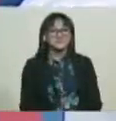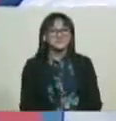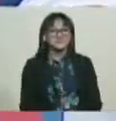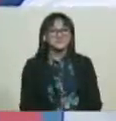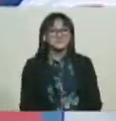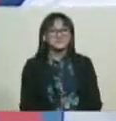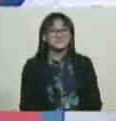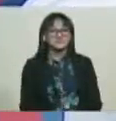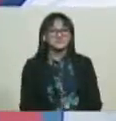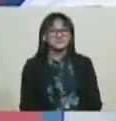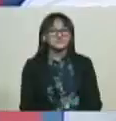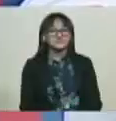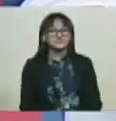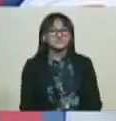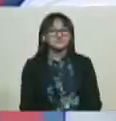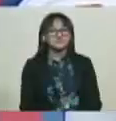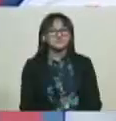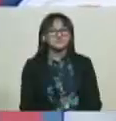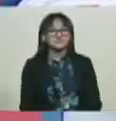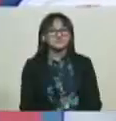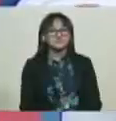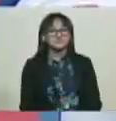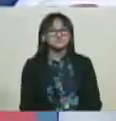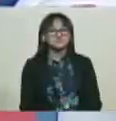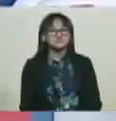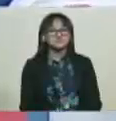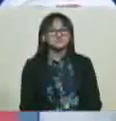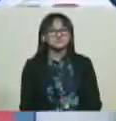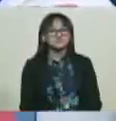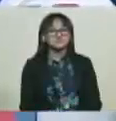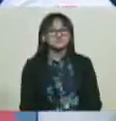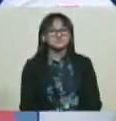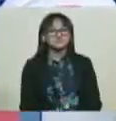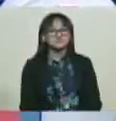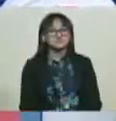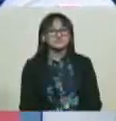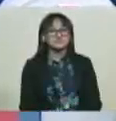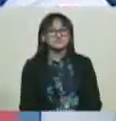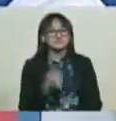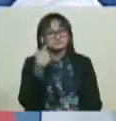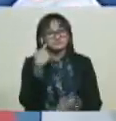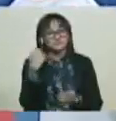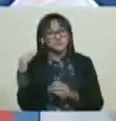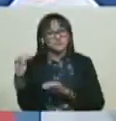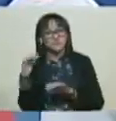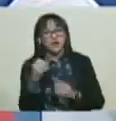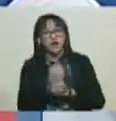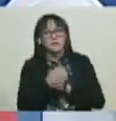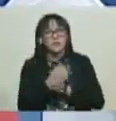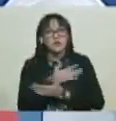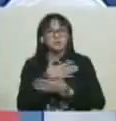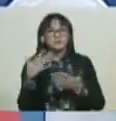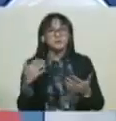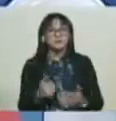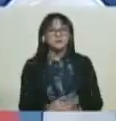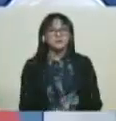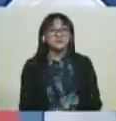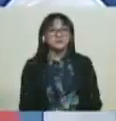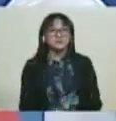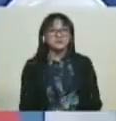hay que ir a darte las gracias por esta manifestación de amor tan grande